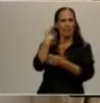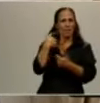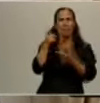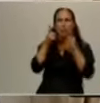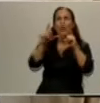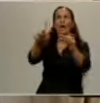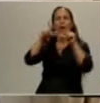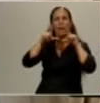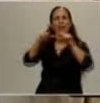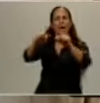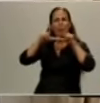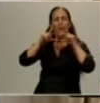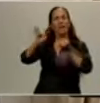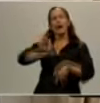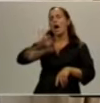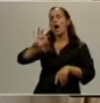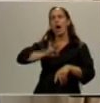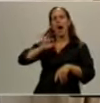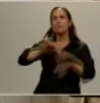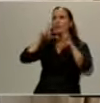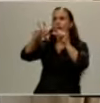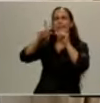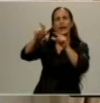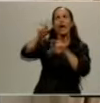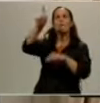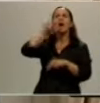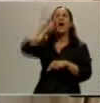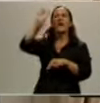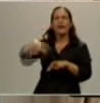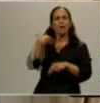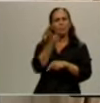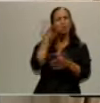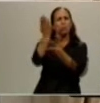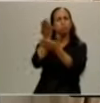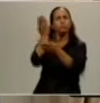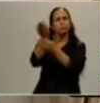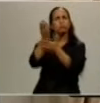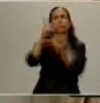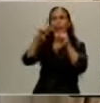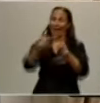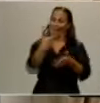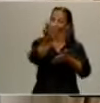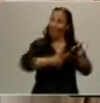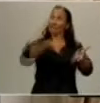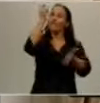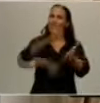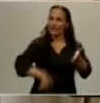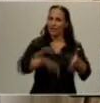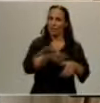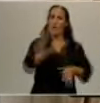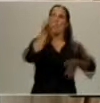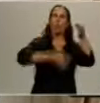que le reclamamos durante años a la República Islámica de Irán. Y cuando se firma el entendimiento, la justicia